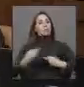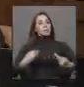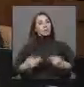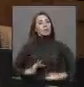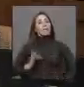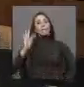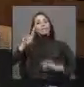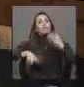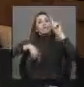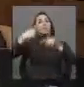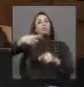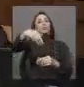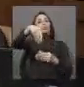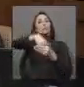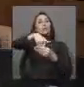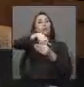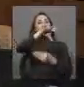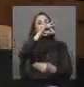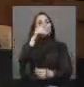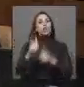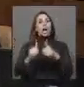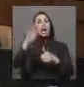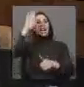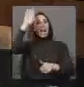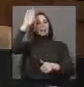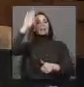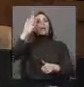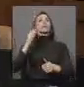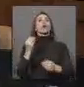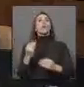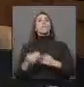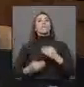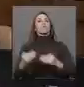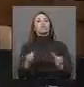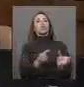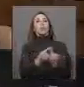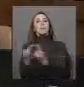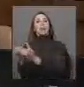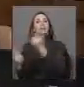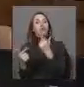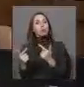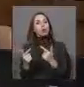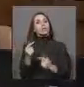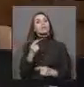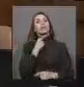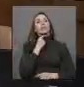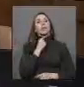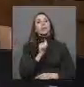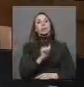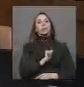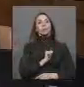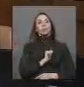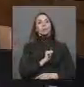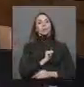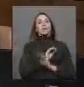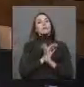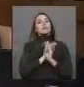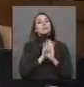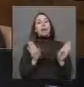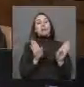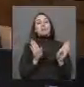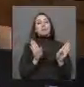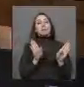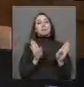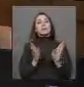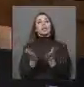futuras elecciones, candidaturas y funcionamiento de los partidos políticos se realicen buscando satisfacer solo y